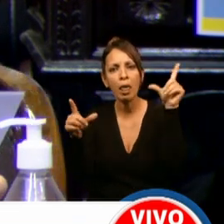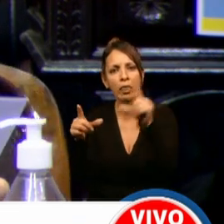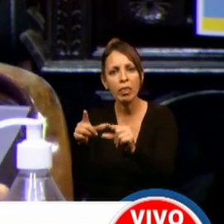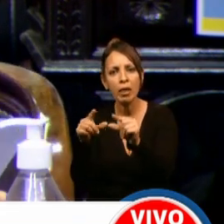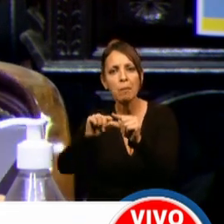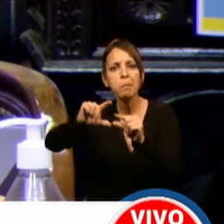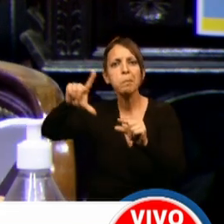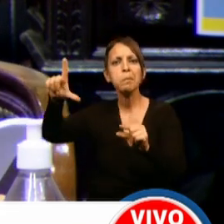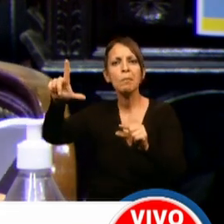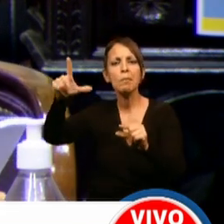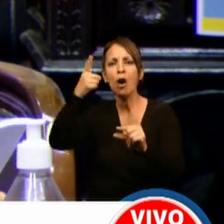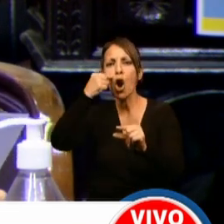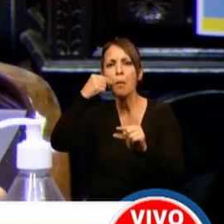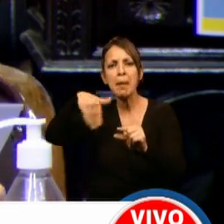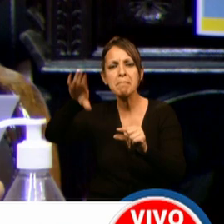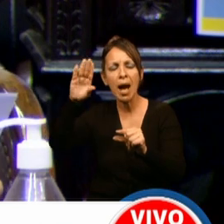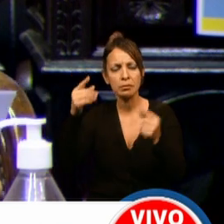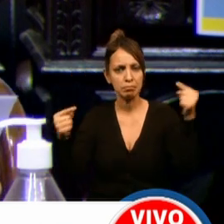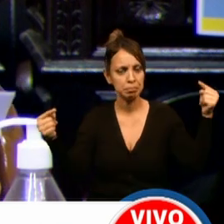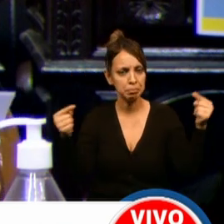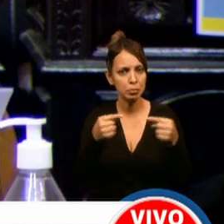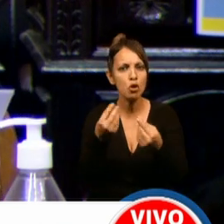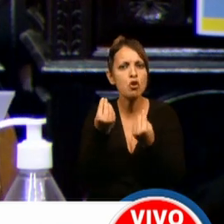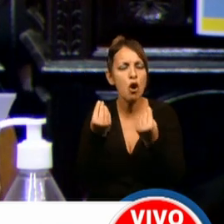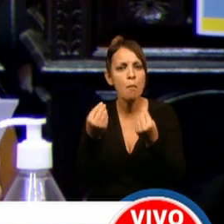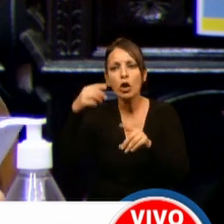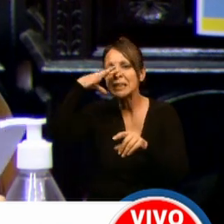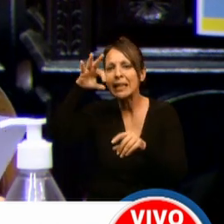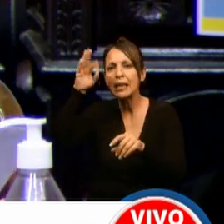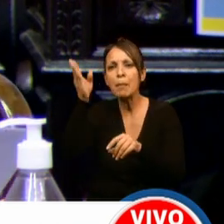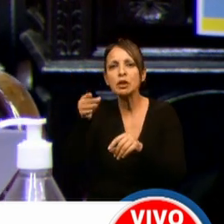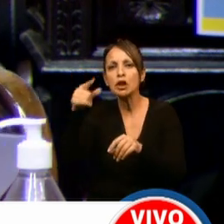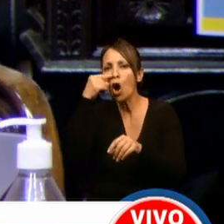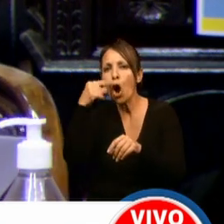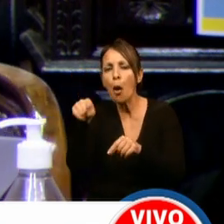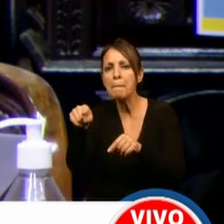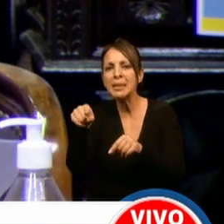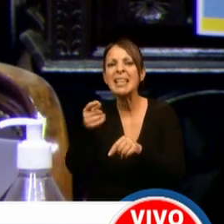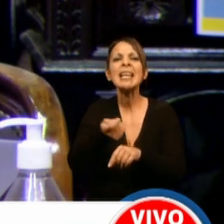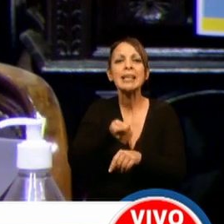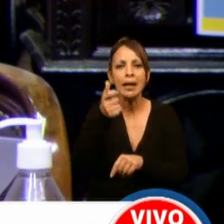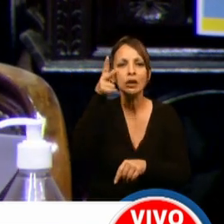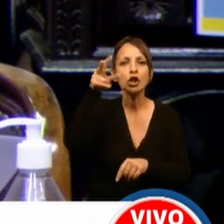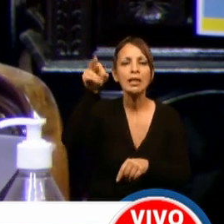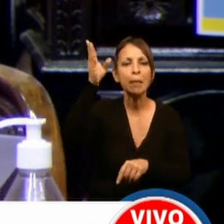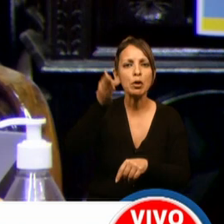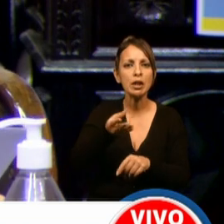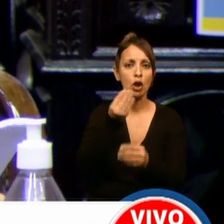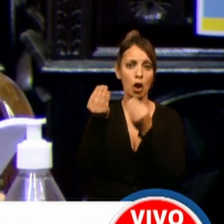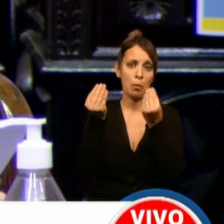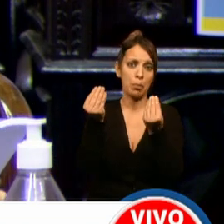los que ocupan más del 70% de esos lugares y casi el 80% de los puestos